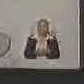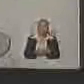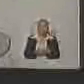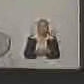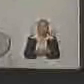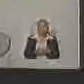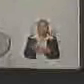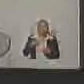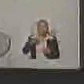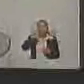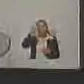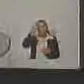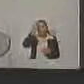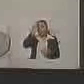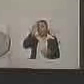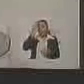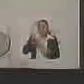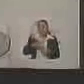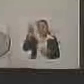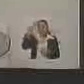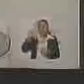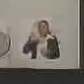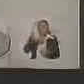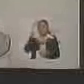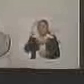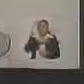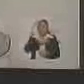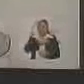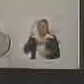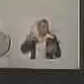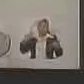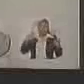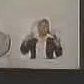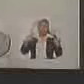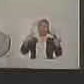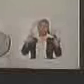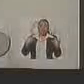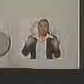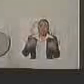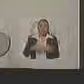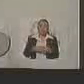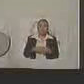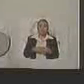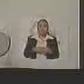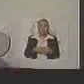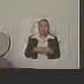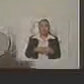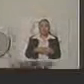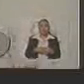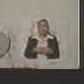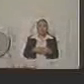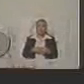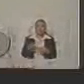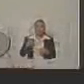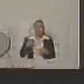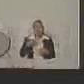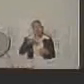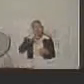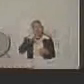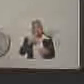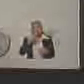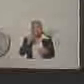recuerdo muy bien cuando mis hijos eran adolescentes o un poco menos. Bueno, yo soy una mamá